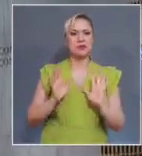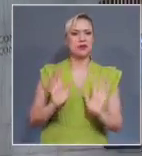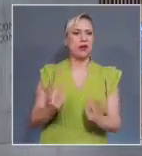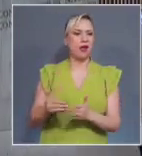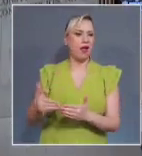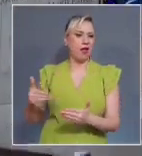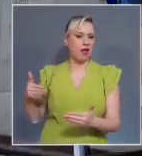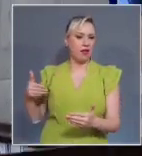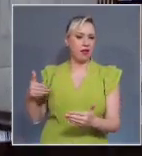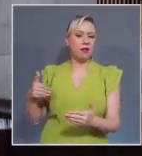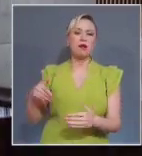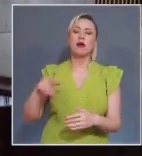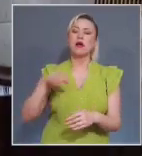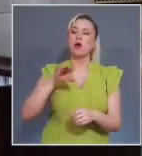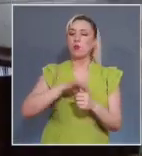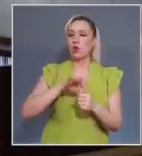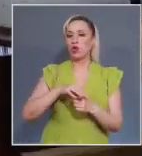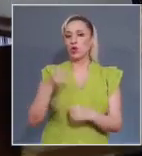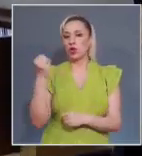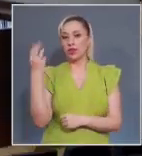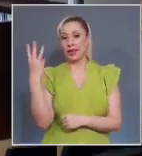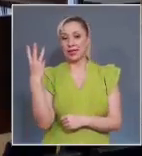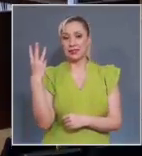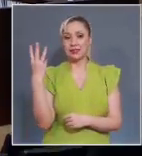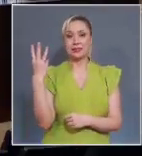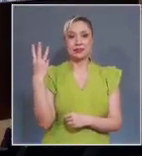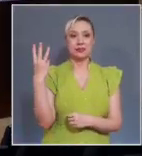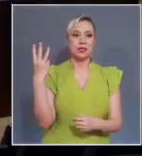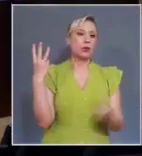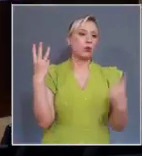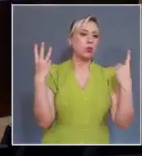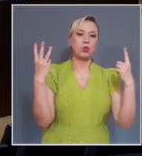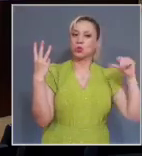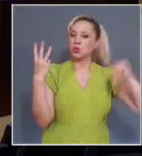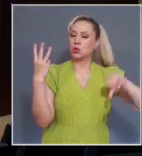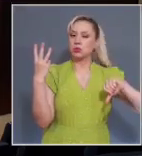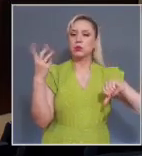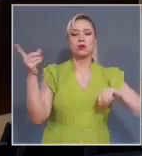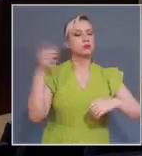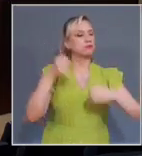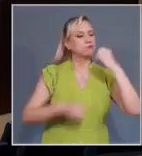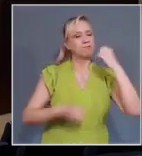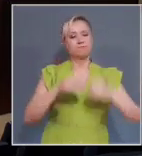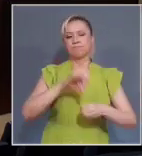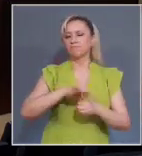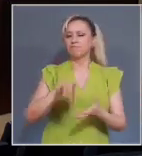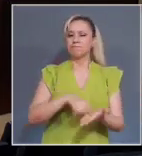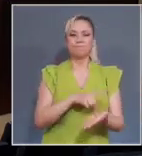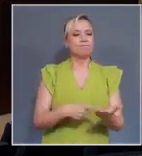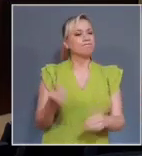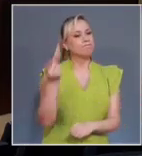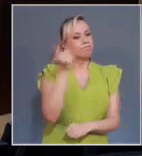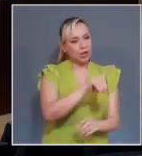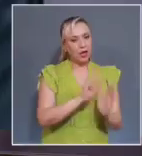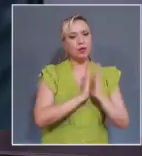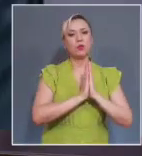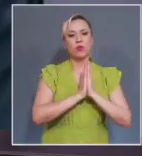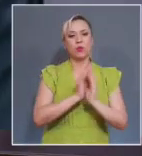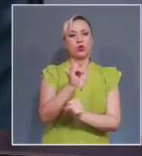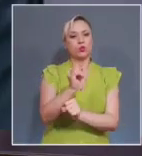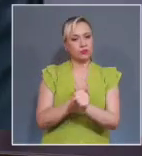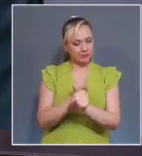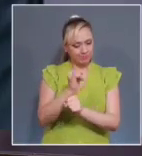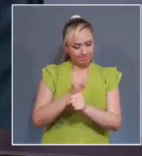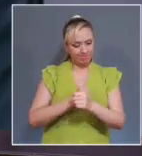mayoría de 3-1, el Tribunal Electoral ordenó investigar nuevamente los hechos denunciados de manera integral. En